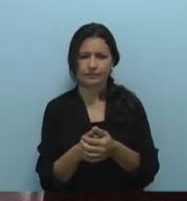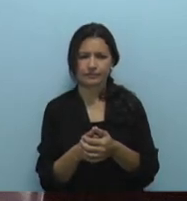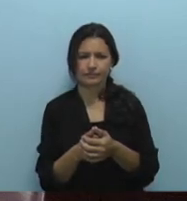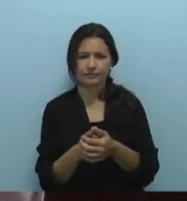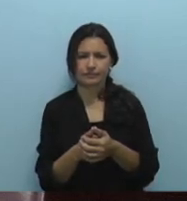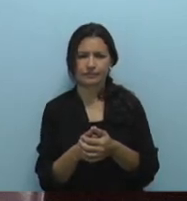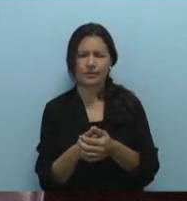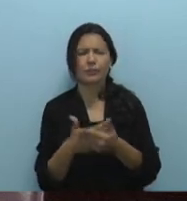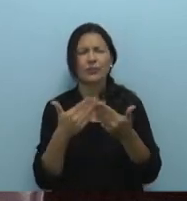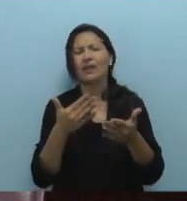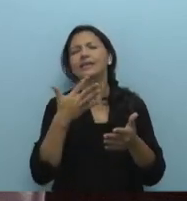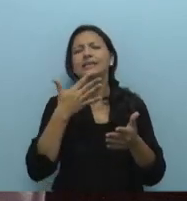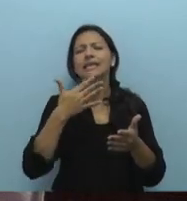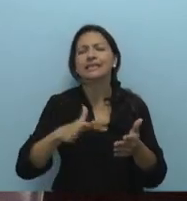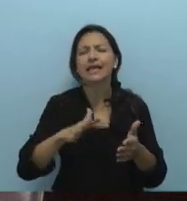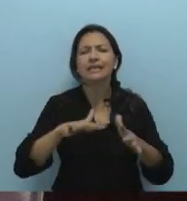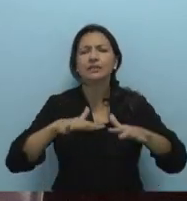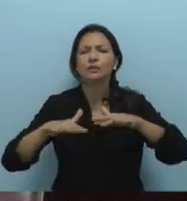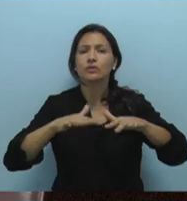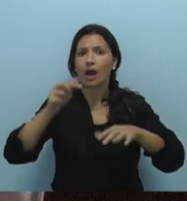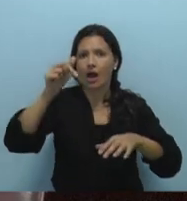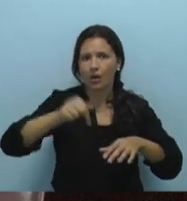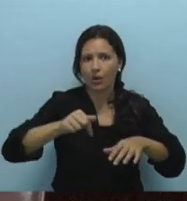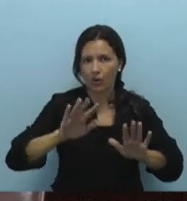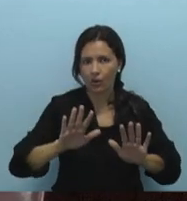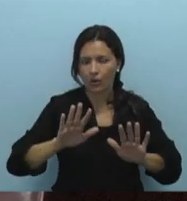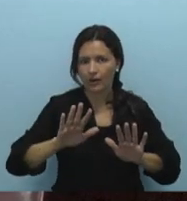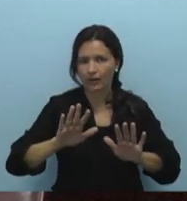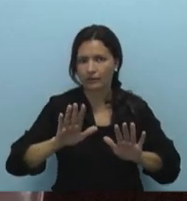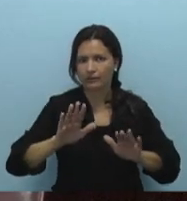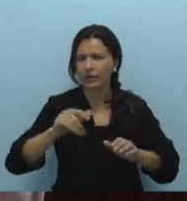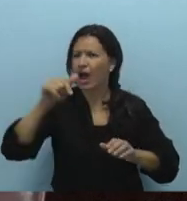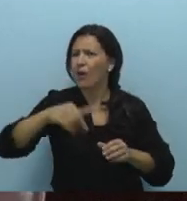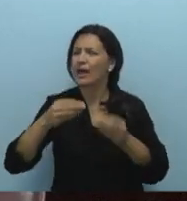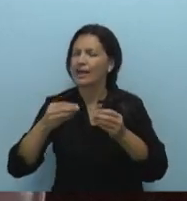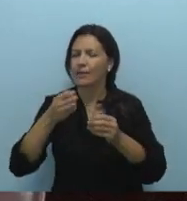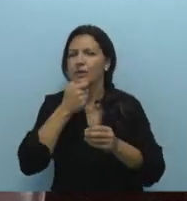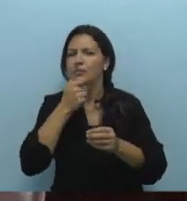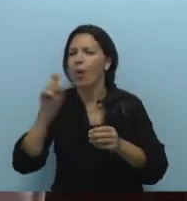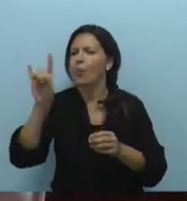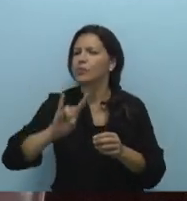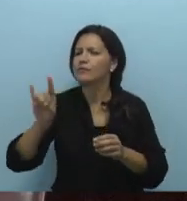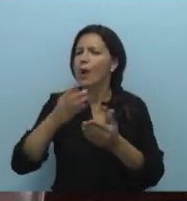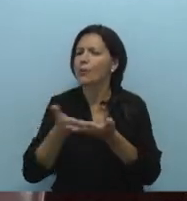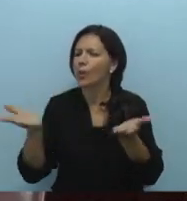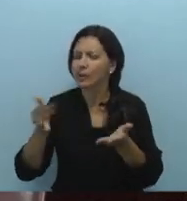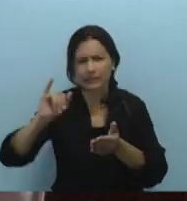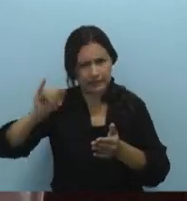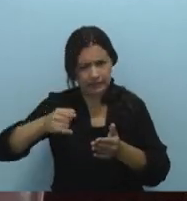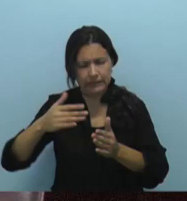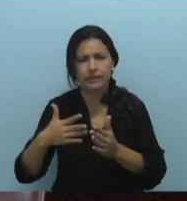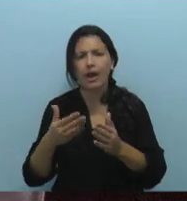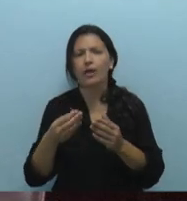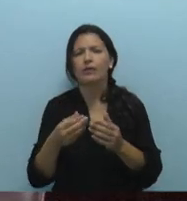verdad para entender qué es lo que está en juego ahora. Está en juego la universidad pública, es cierto. ¿Por